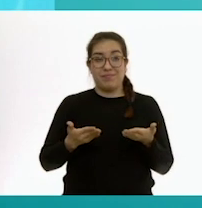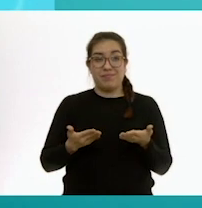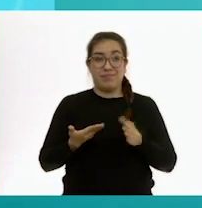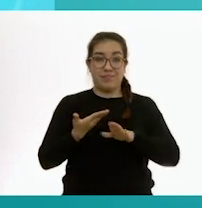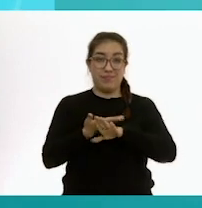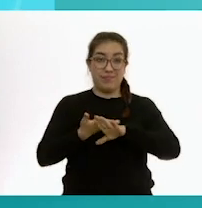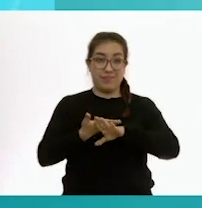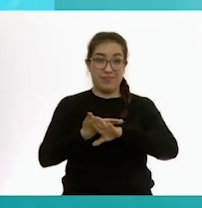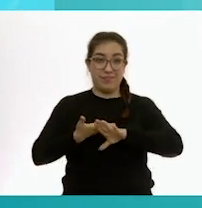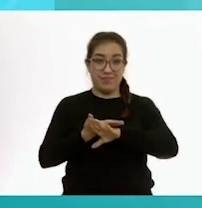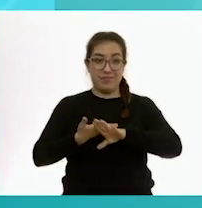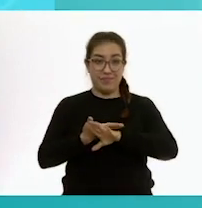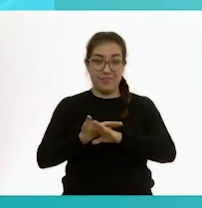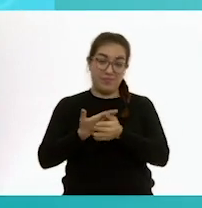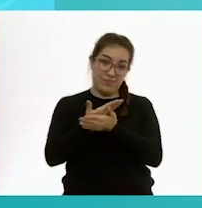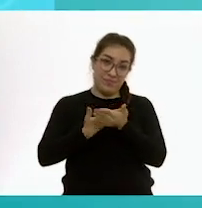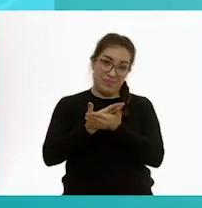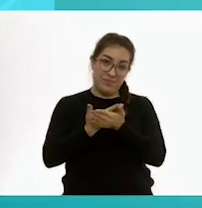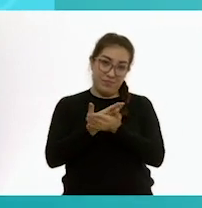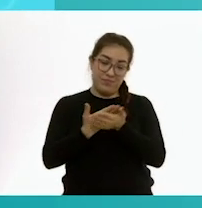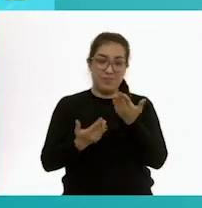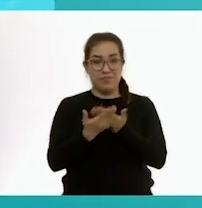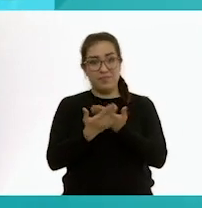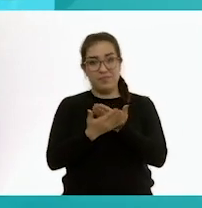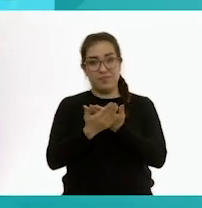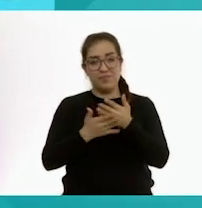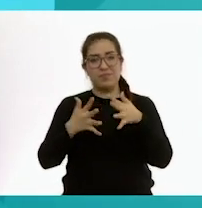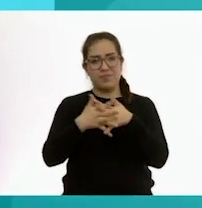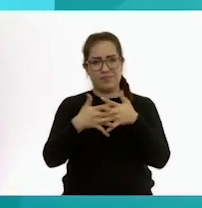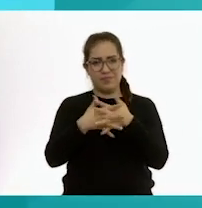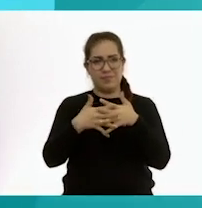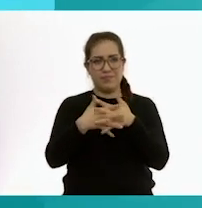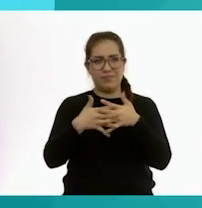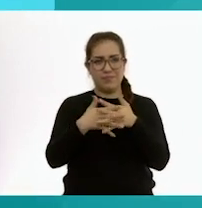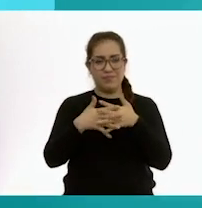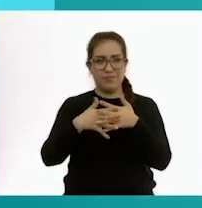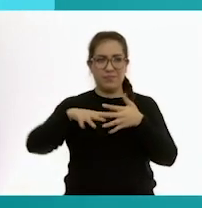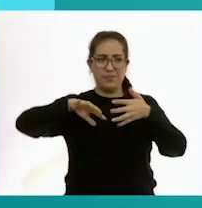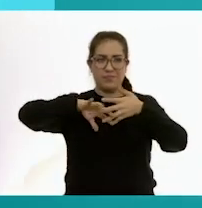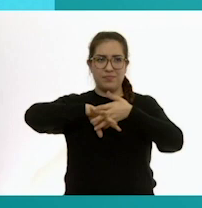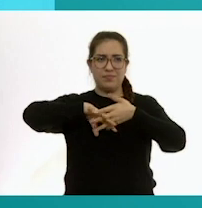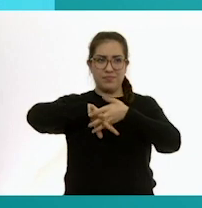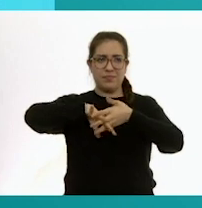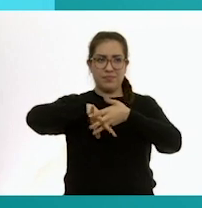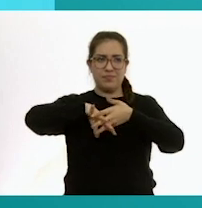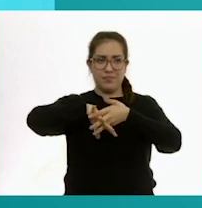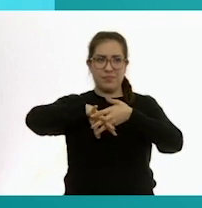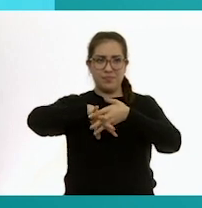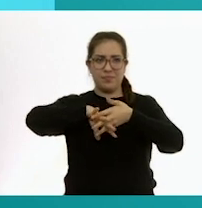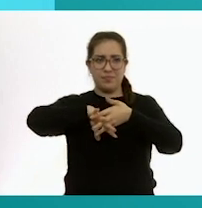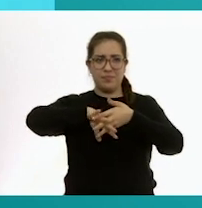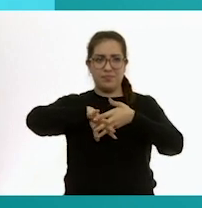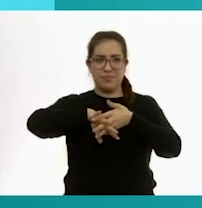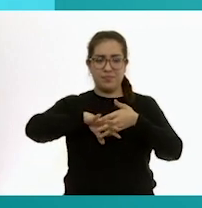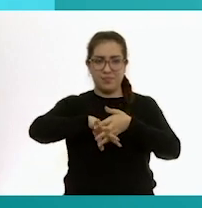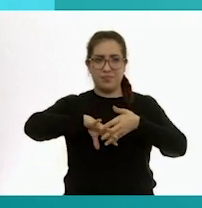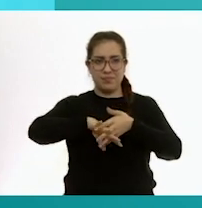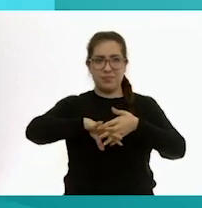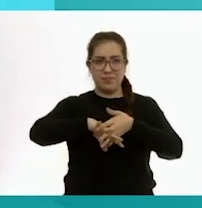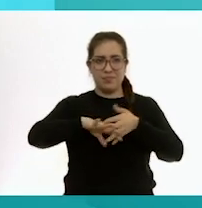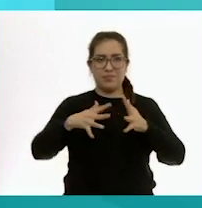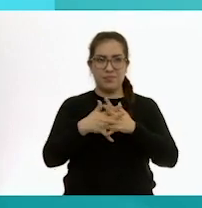de una de tus manos contra el dorso de la otra, entrelazando los dedos. Repite lo mismo con la otra mano. Frota los